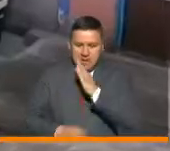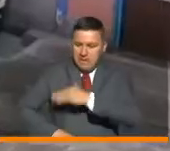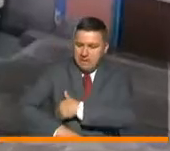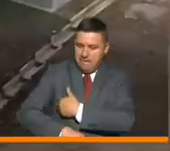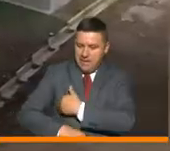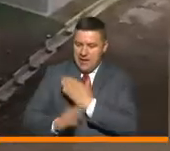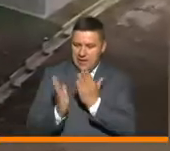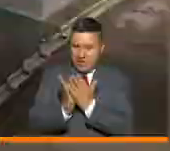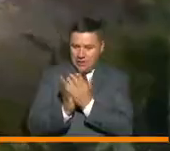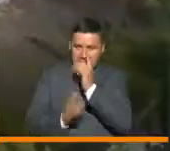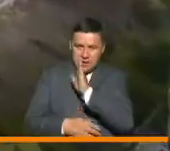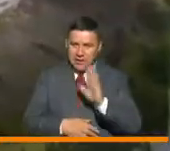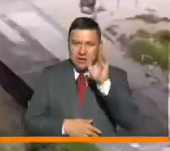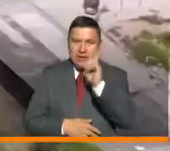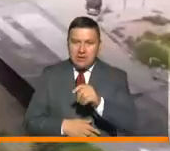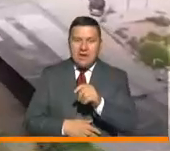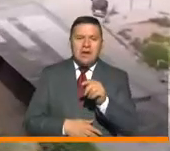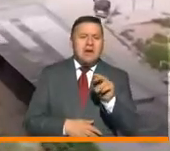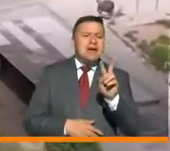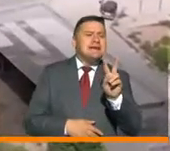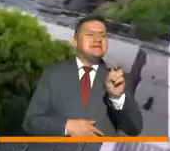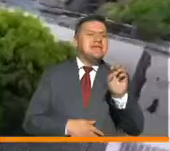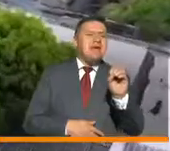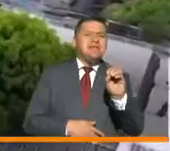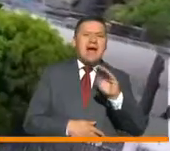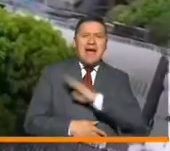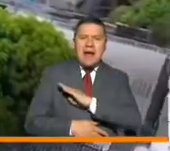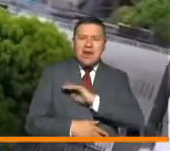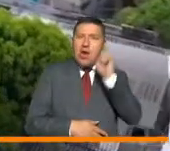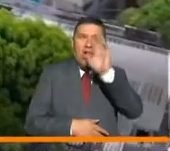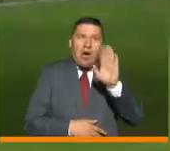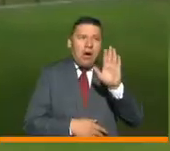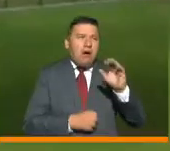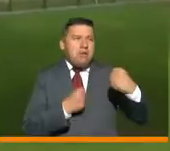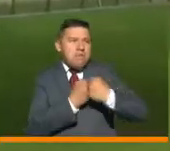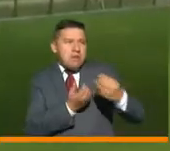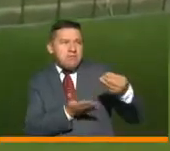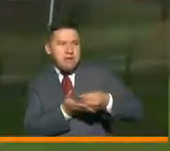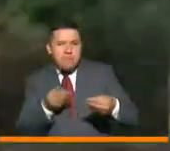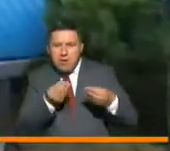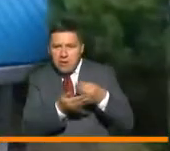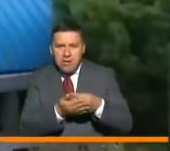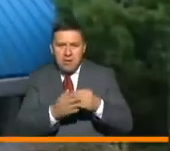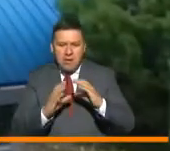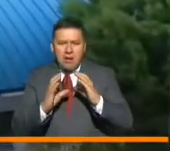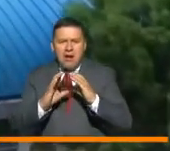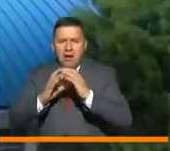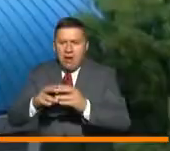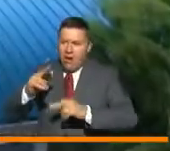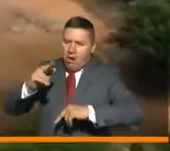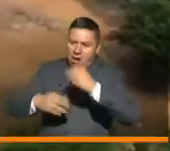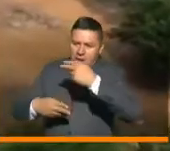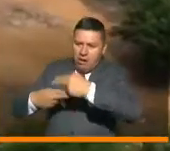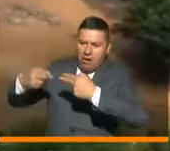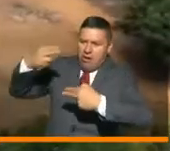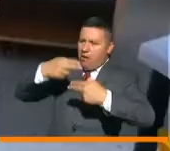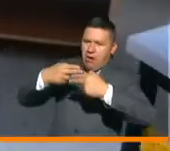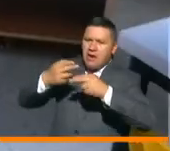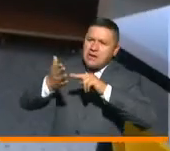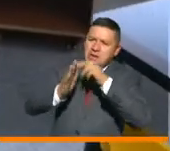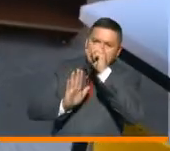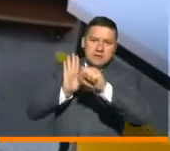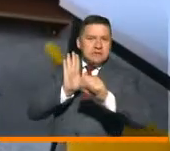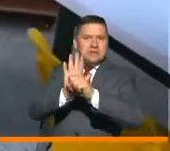de Educación Nacional y 70 alcaldías y gobernaciones que va más allá de las aulas y los ladrillos para convertirse en